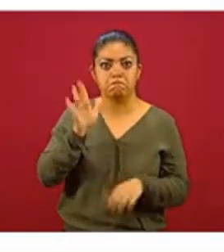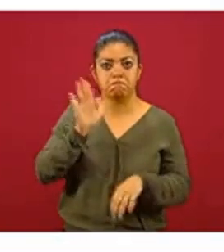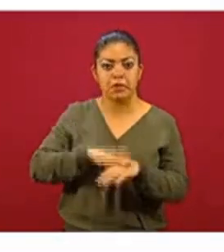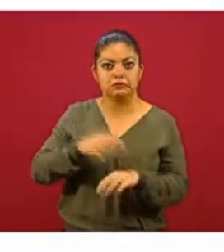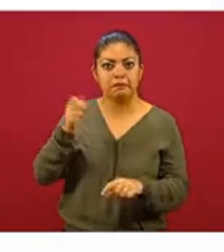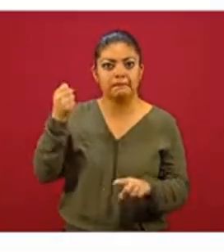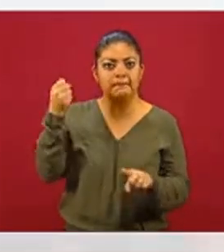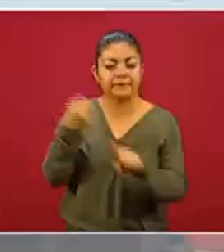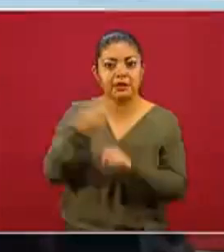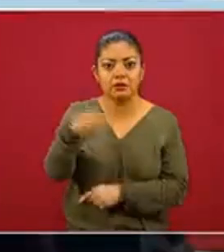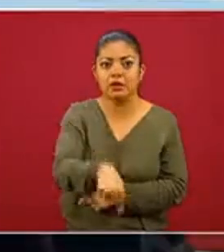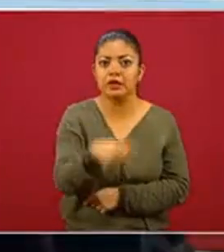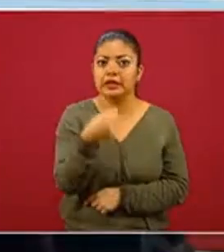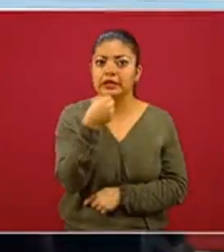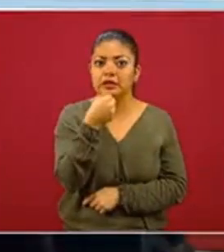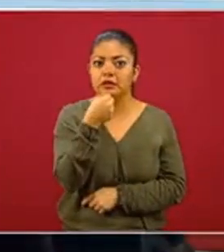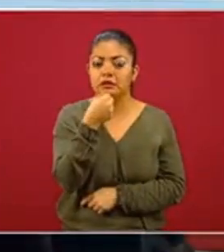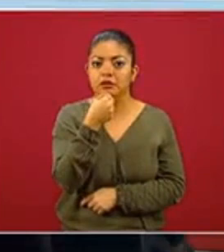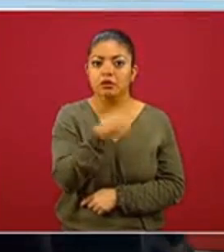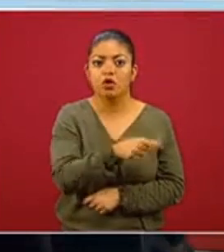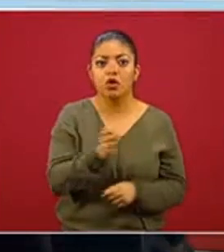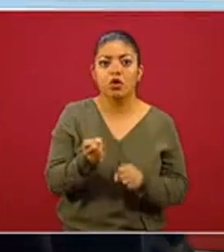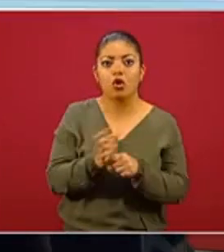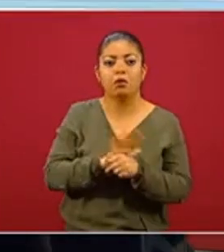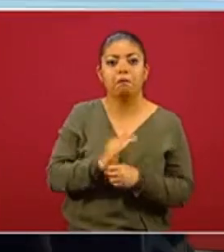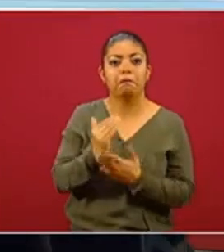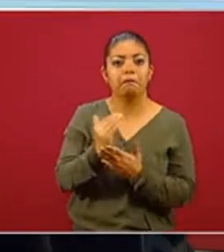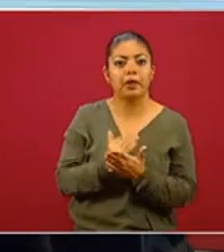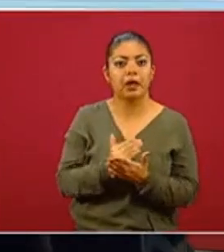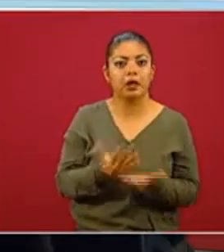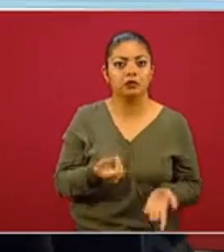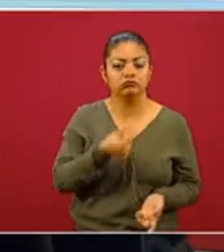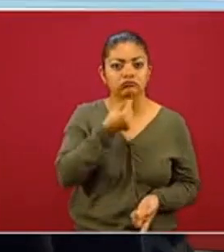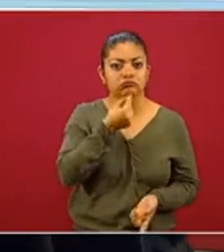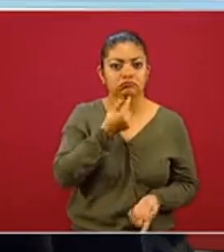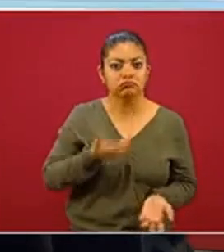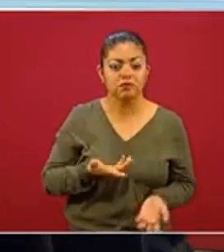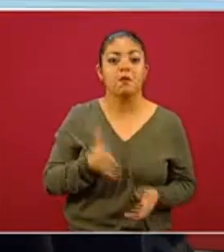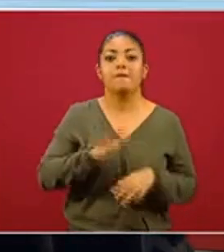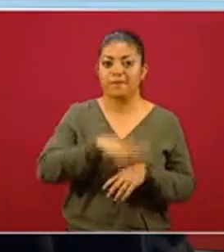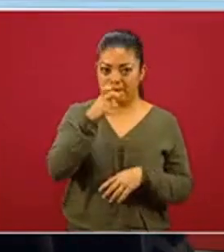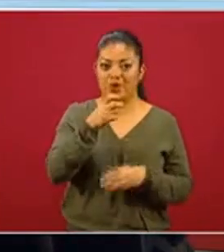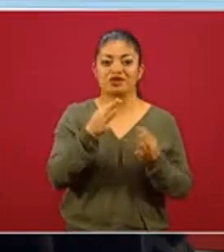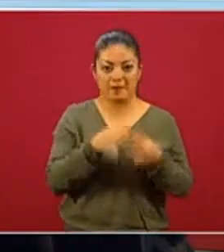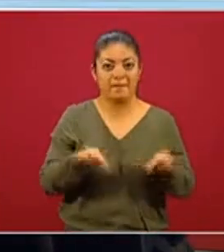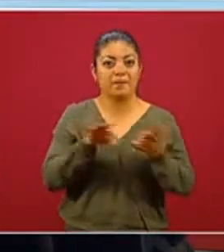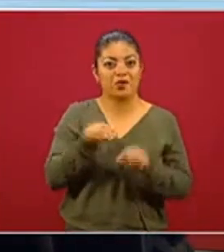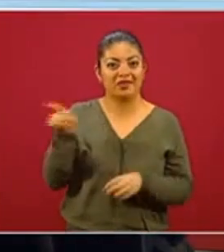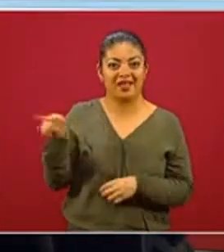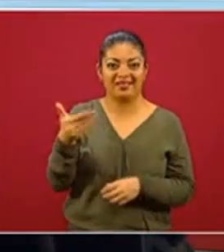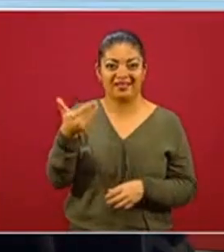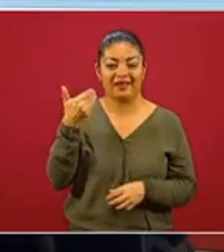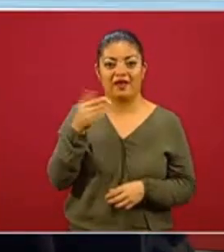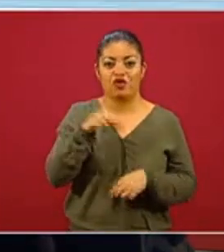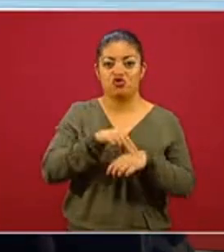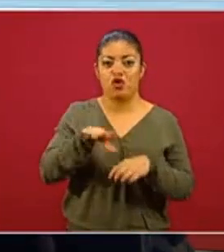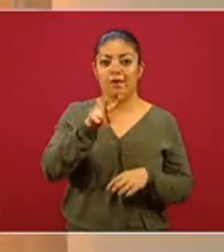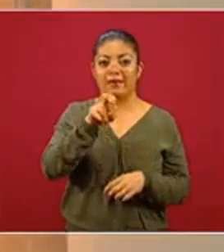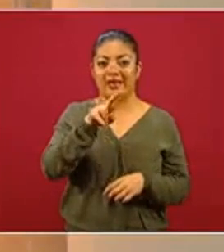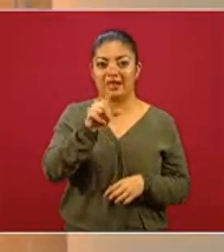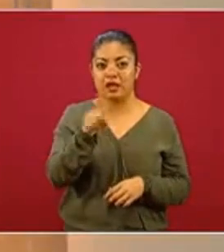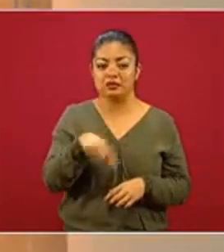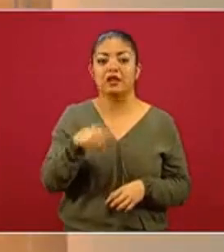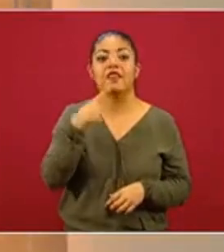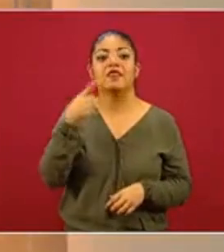población infantil que el SARS-CoV-2. Entonces, sí es importante lo que mencionaba hace un momento la doctora Veras, en mantener